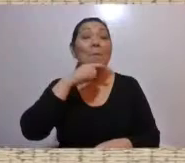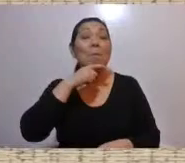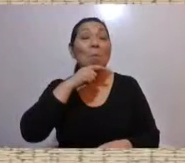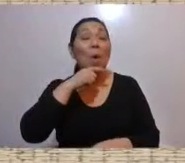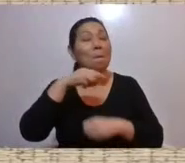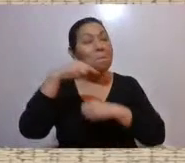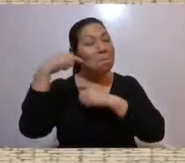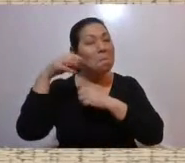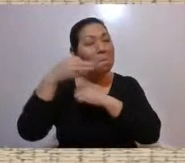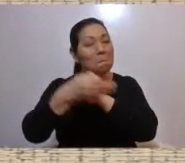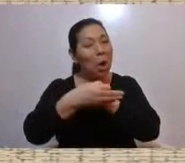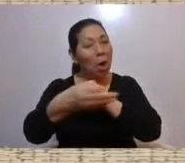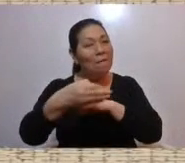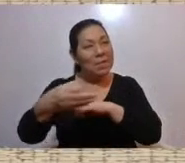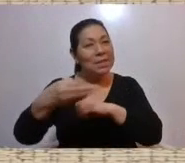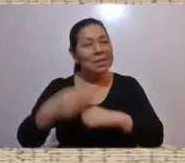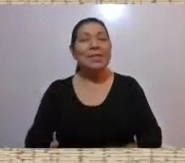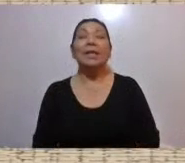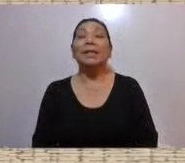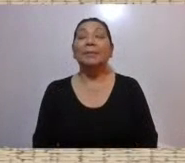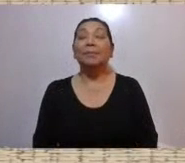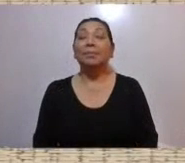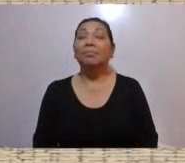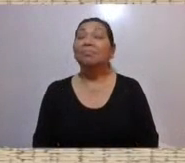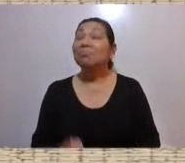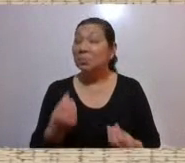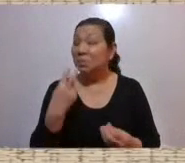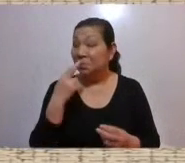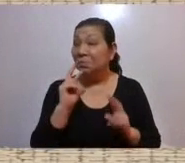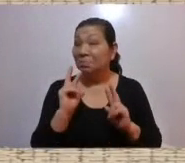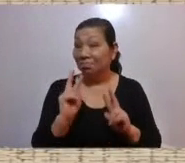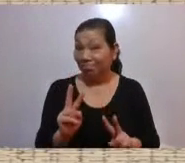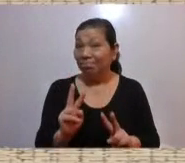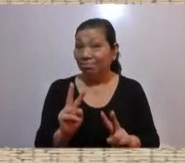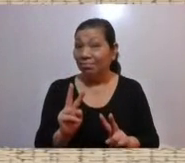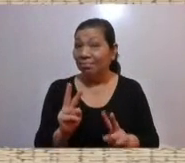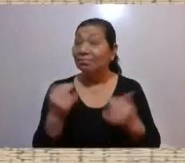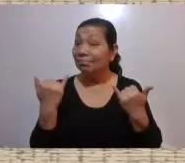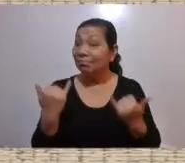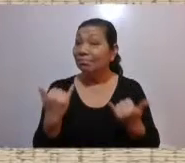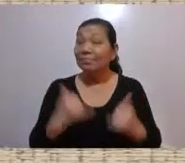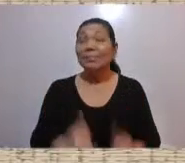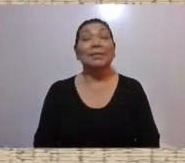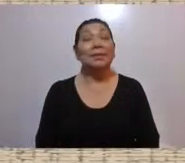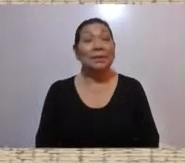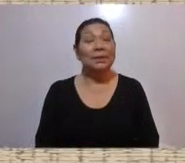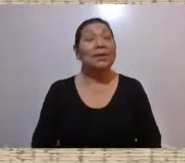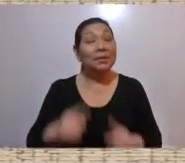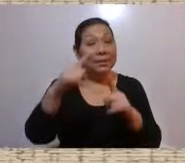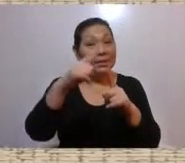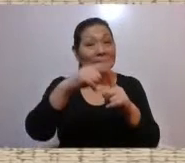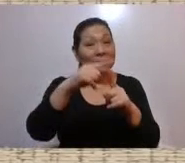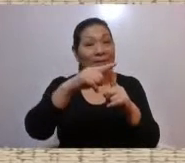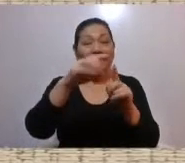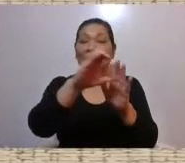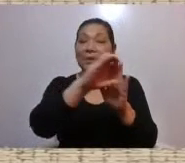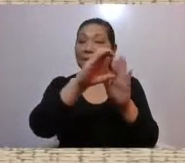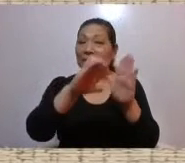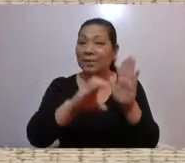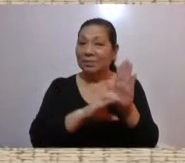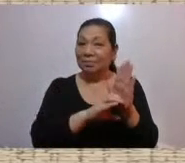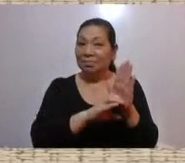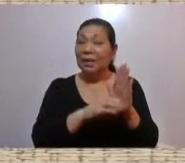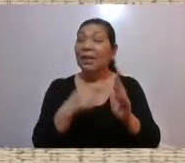educación de las mujeres de zonas rurales. Como hemos podido advertir, en este caso, el